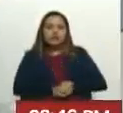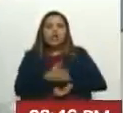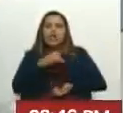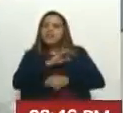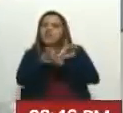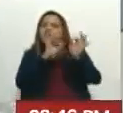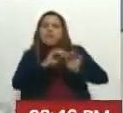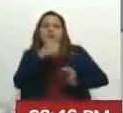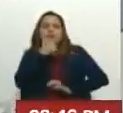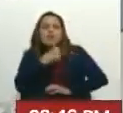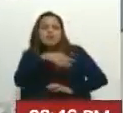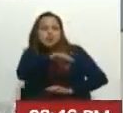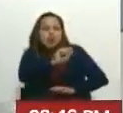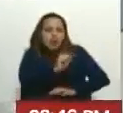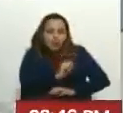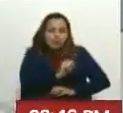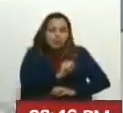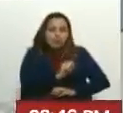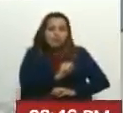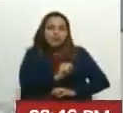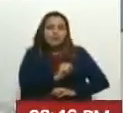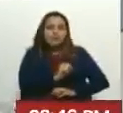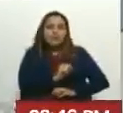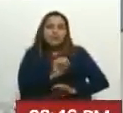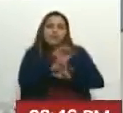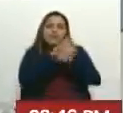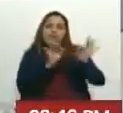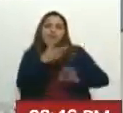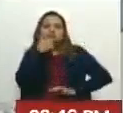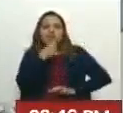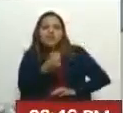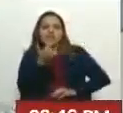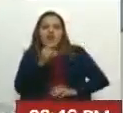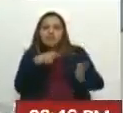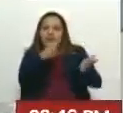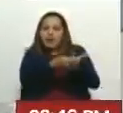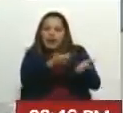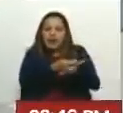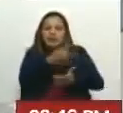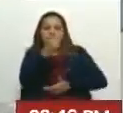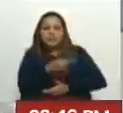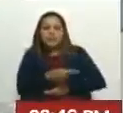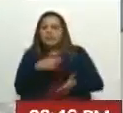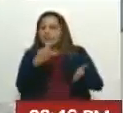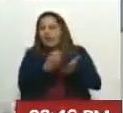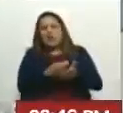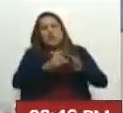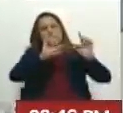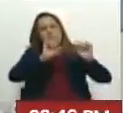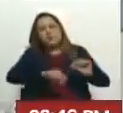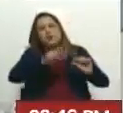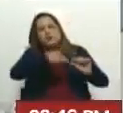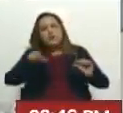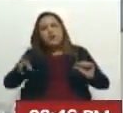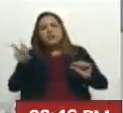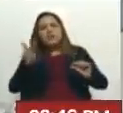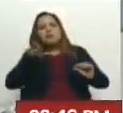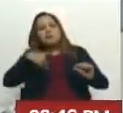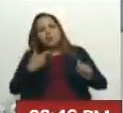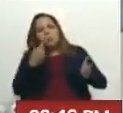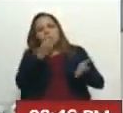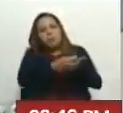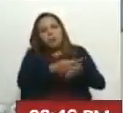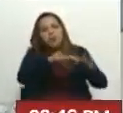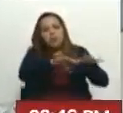muy fácil de comprarse, tienen una manera muy fácil de ser canceladas, y también están a unos precios que la población venezolana va a poderlas